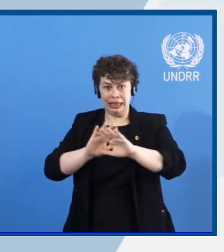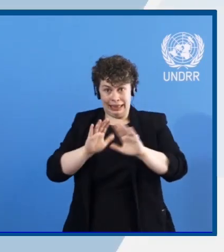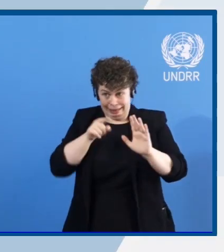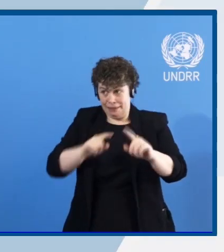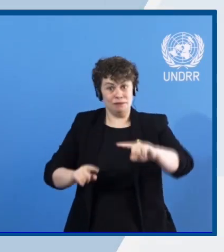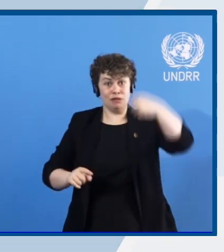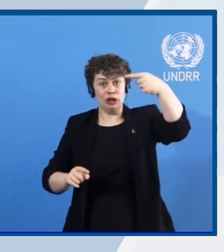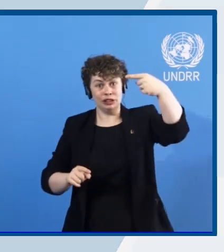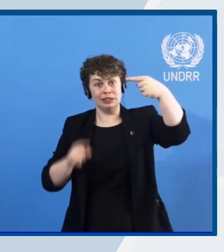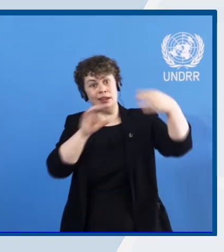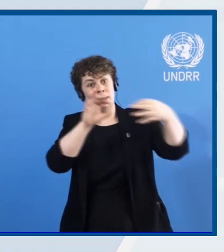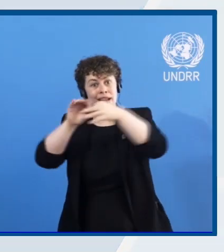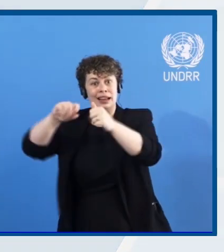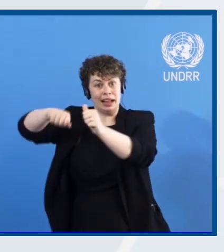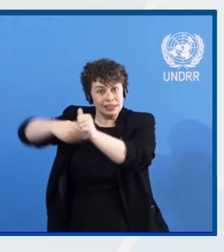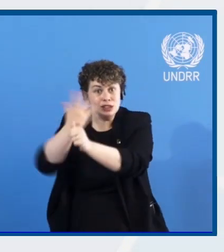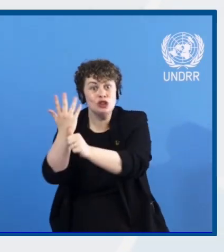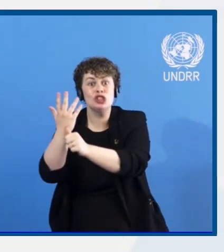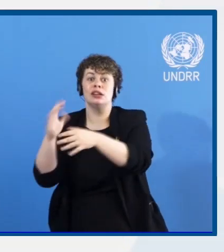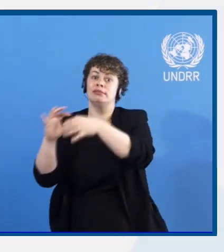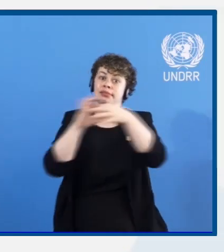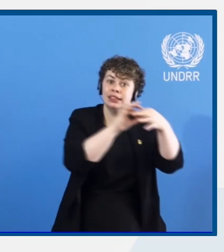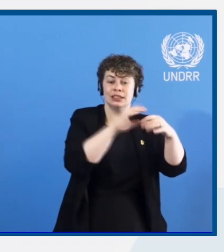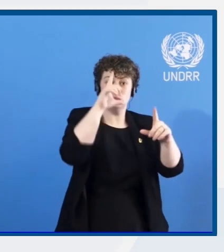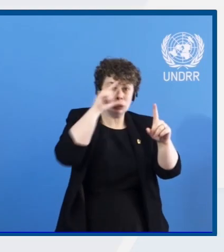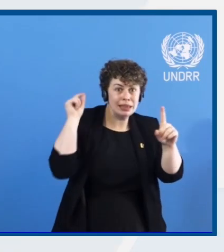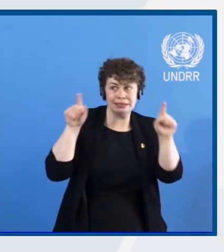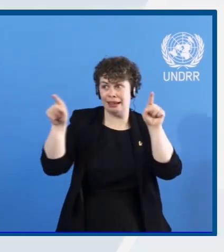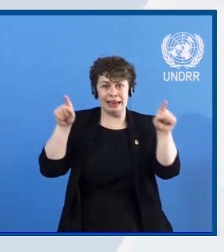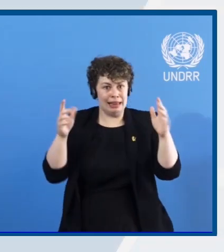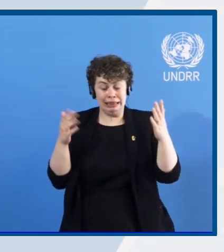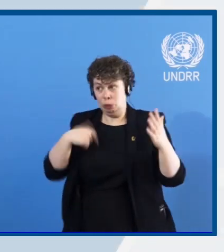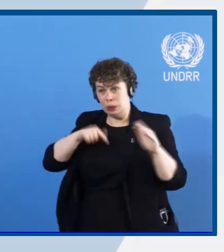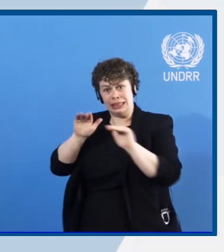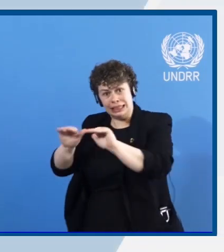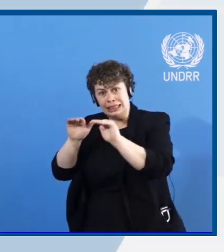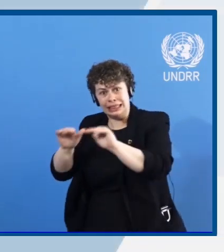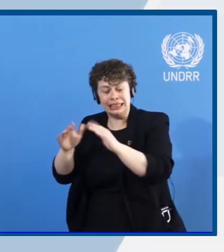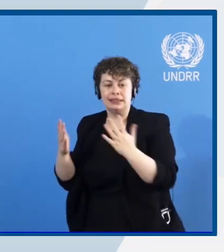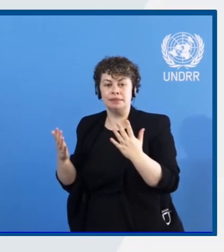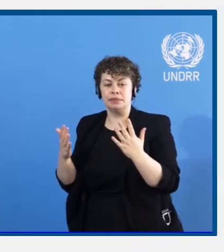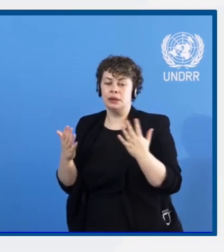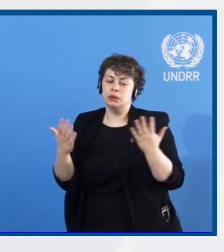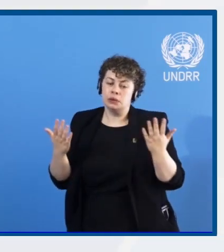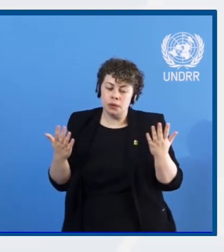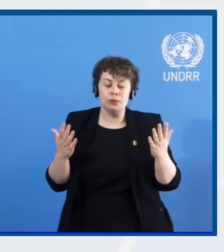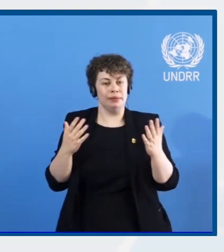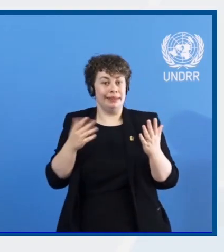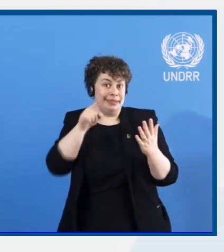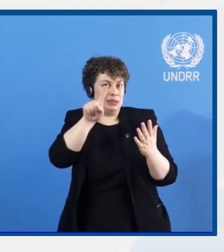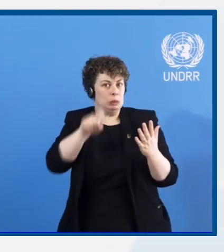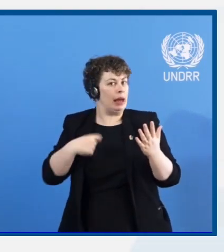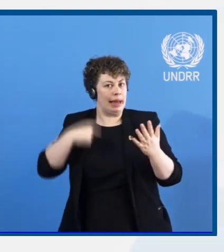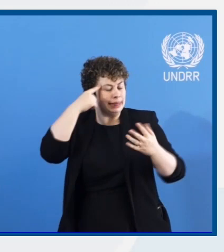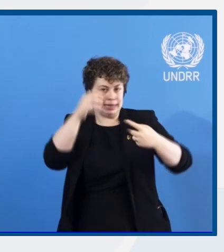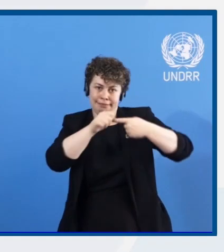un diálogo y una convicción de las partes de que el proceso está en una noción de ganar y